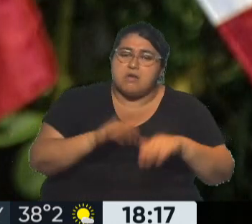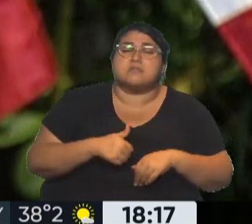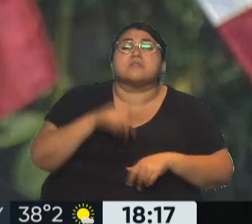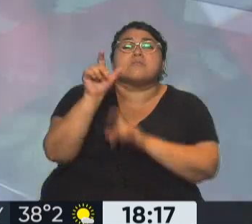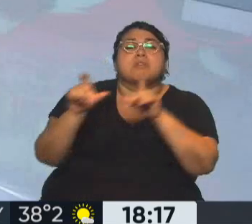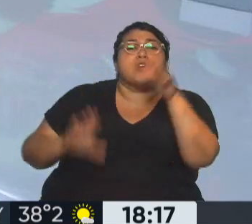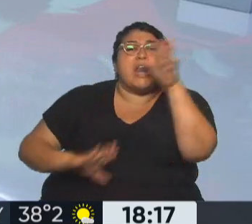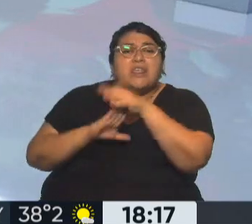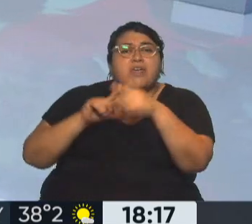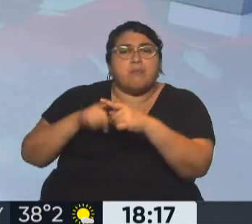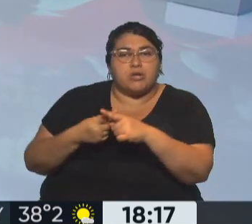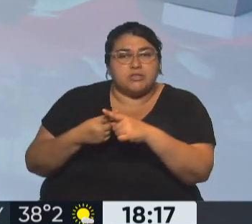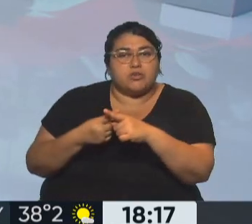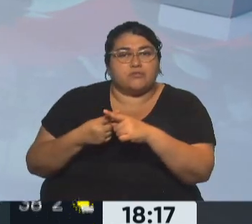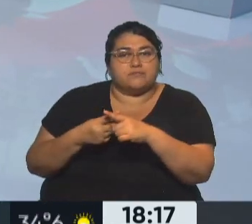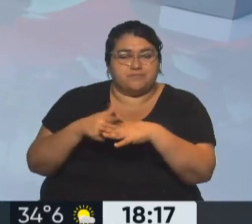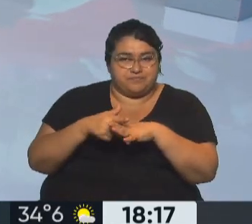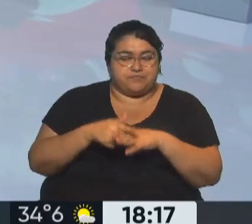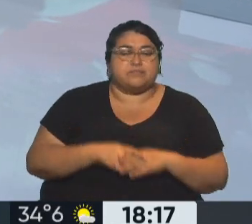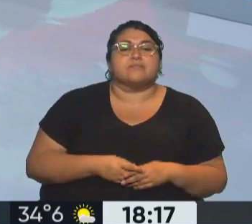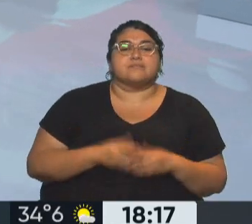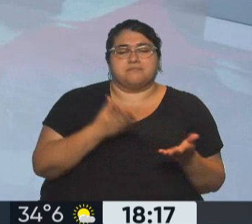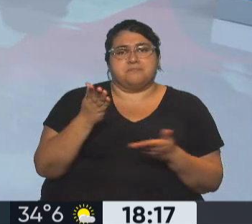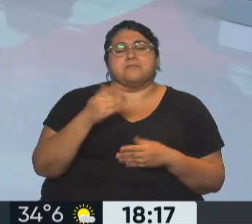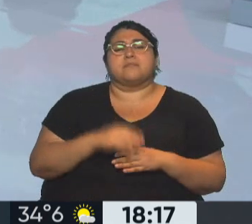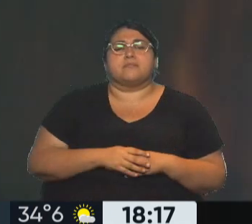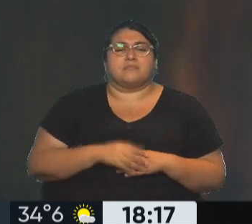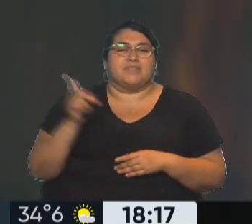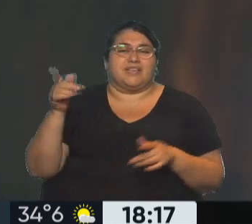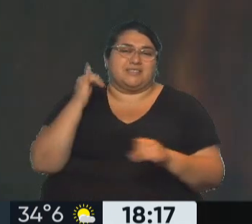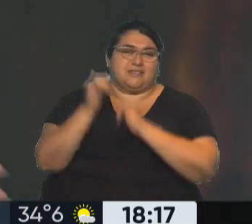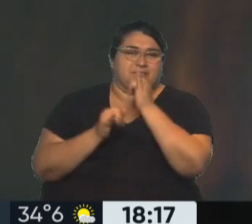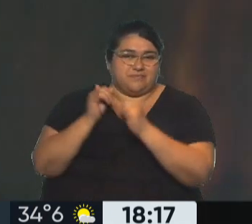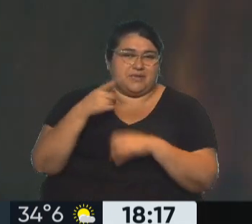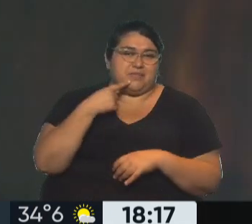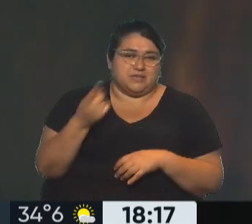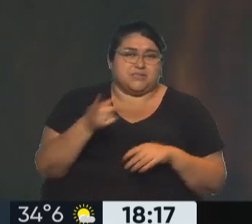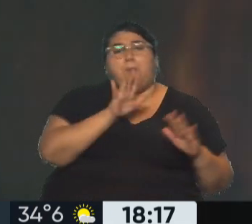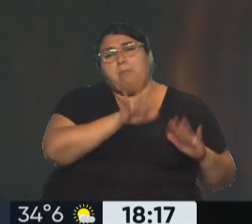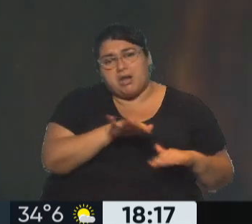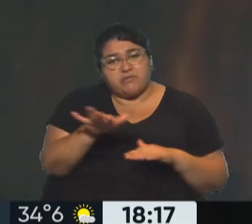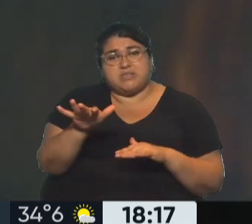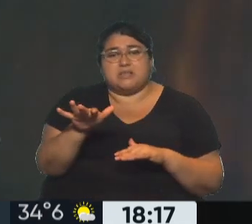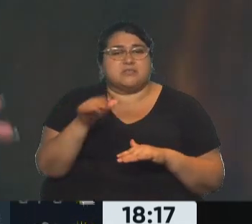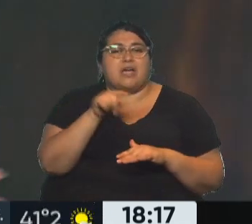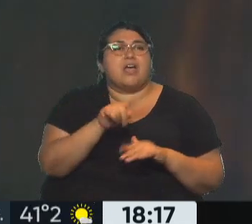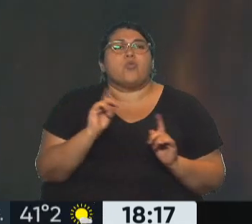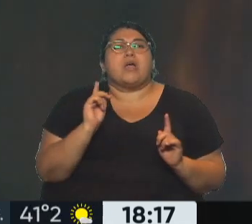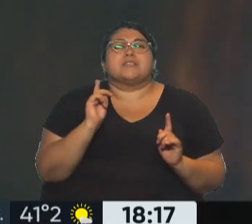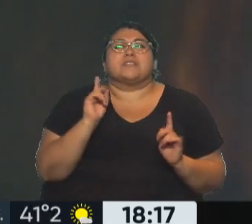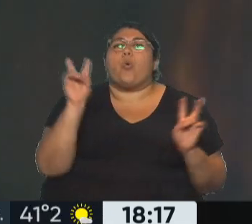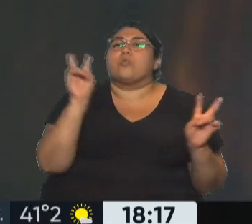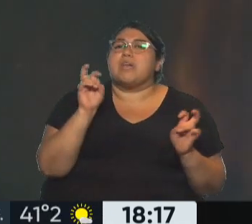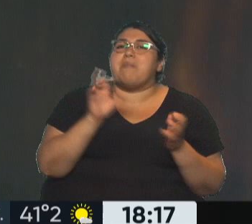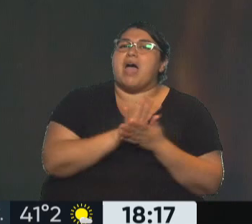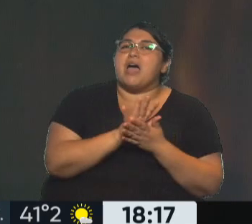políticos. El cierre es tuyo, Leticia. Sí, bueno, un poco lo que ella plantea es, bueno, las manifestaciones no tienen una agenda social, sino